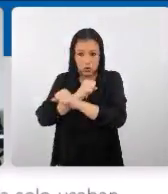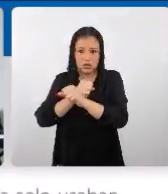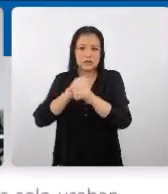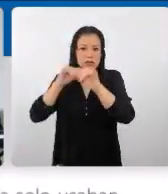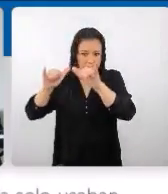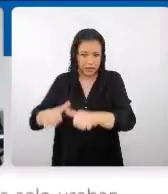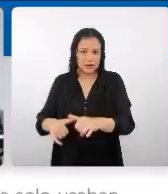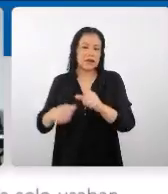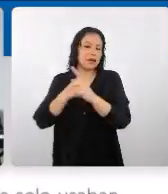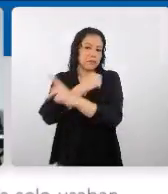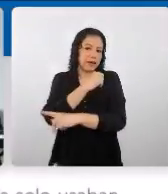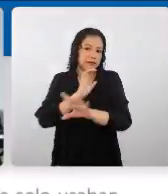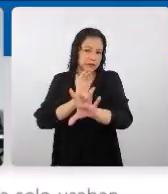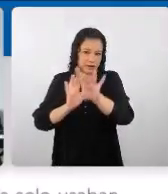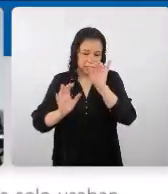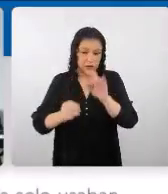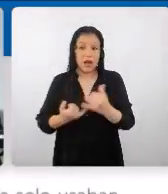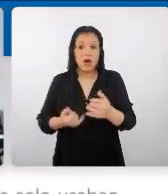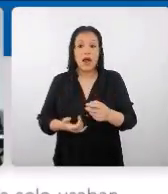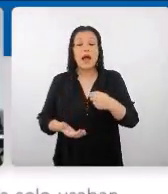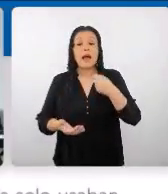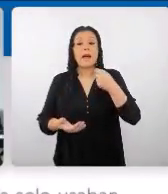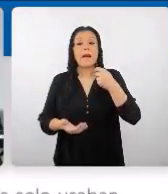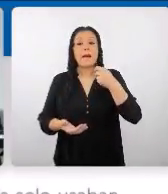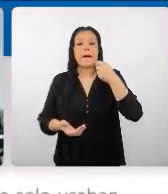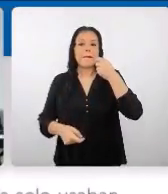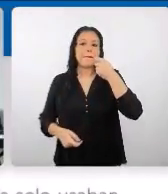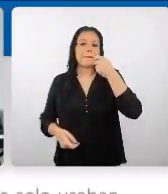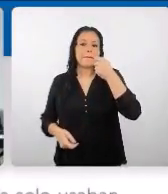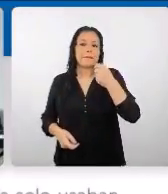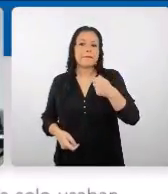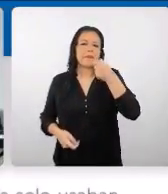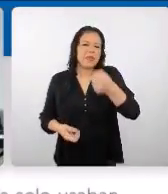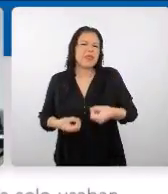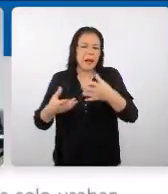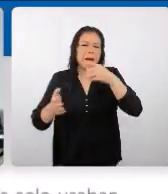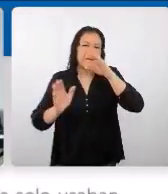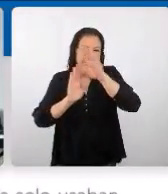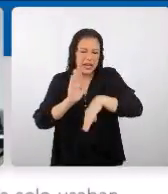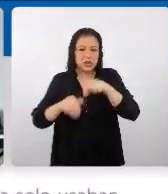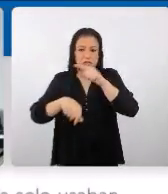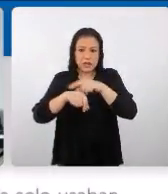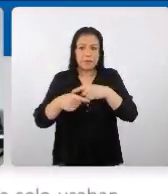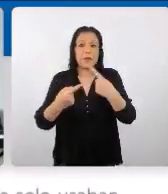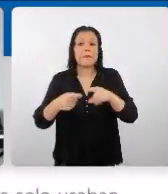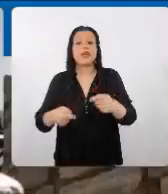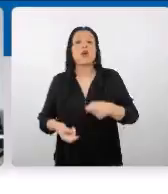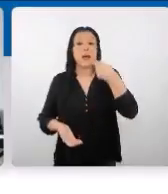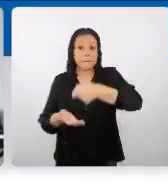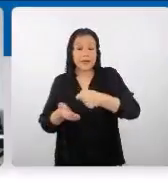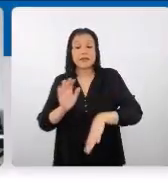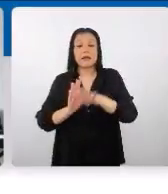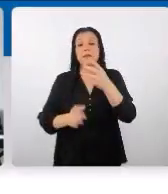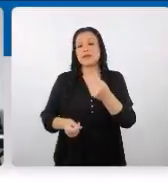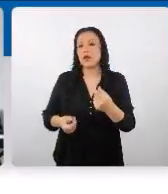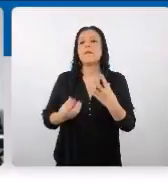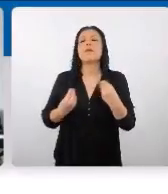ahora invierten menos tiempo, pero más en los cuidados y la calidad de servicio.